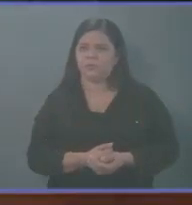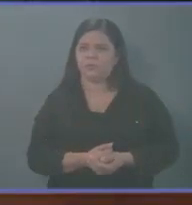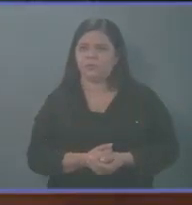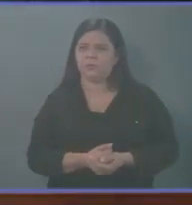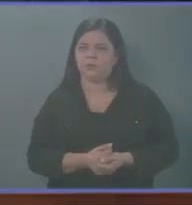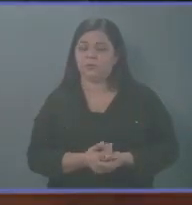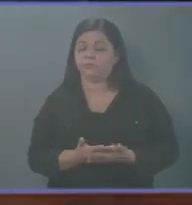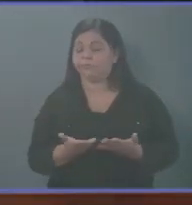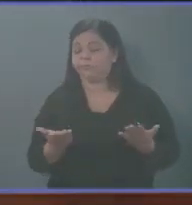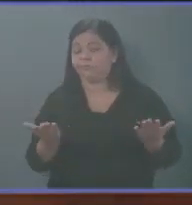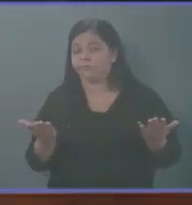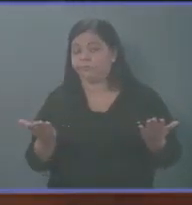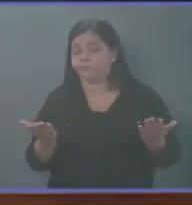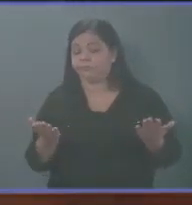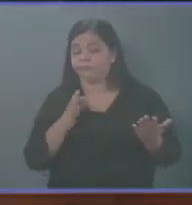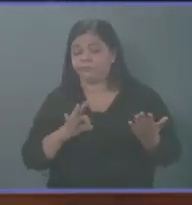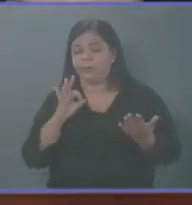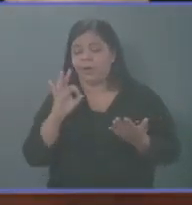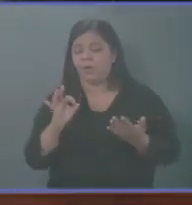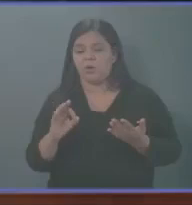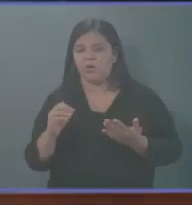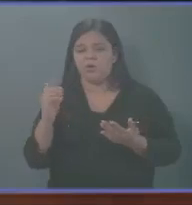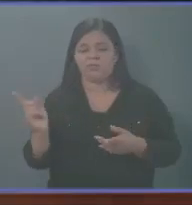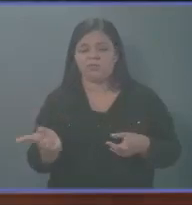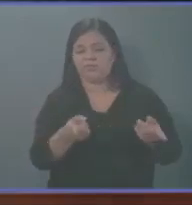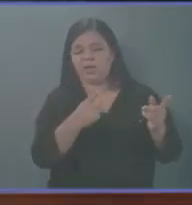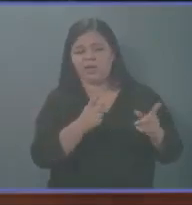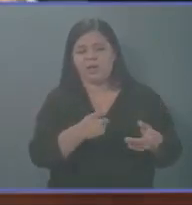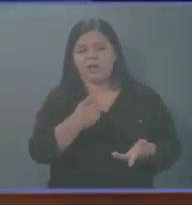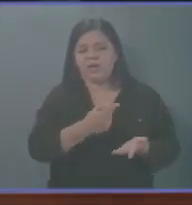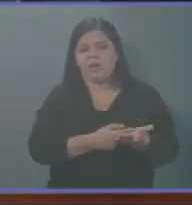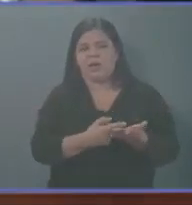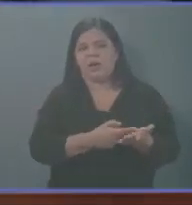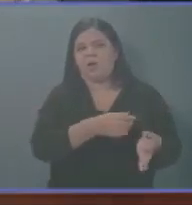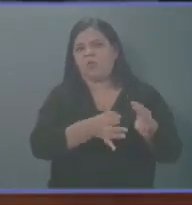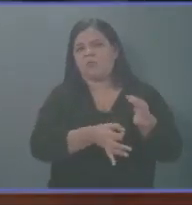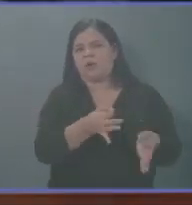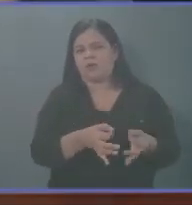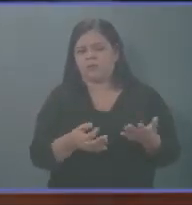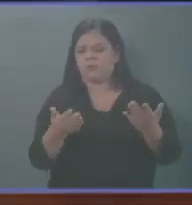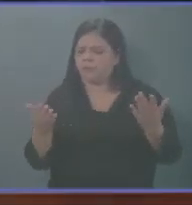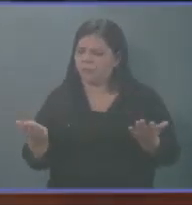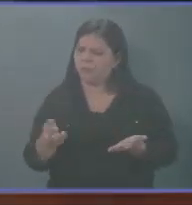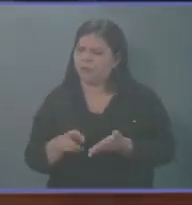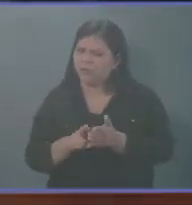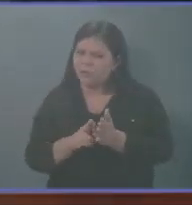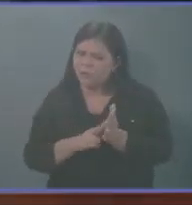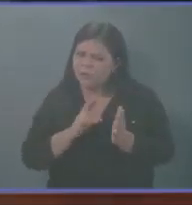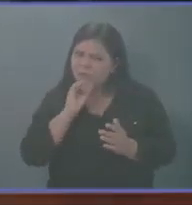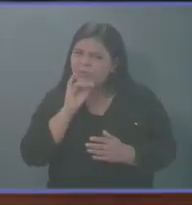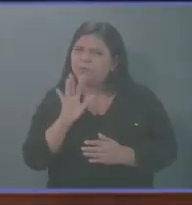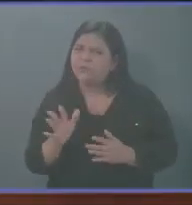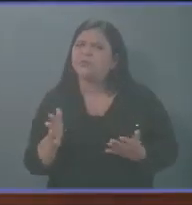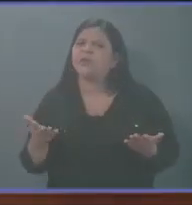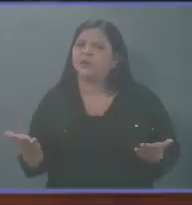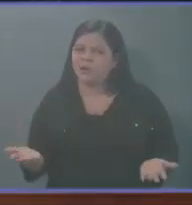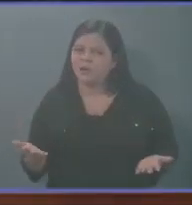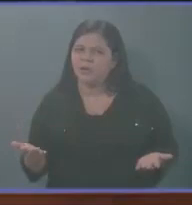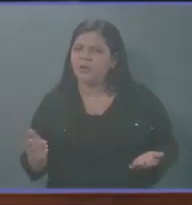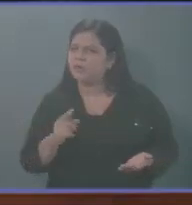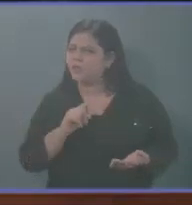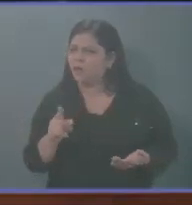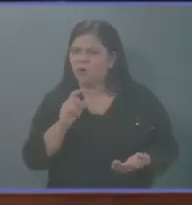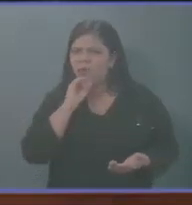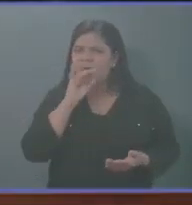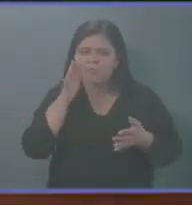no está esa claridad, entonces mejor que esto se vaya a los tribunales. Pero precisamente el reglamento lo que nos manda es no a dirimir si